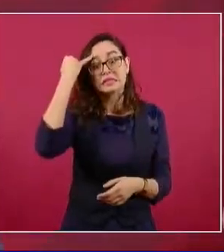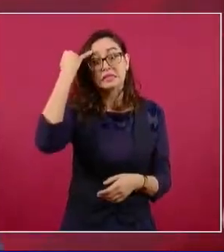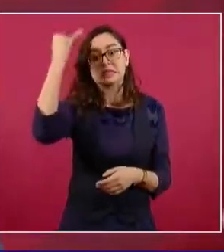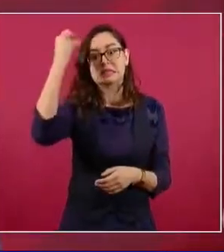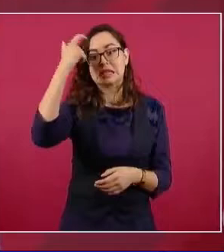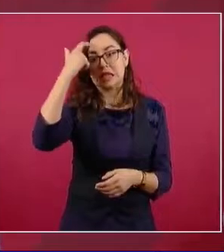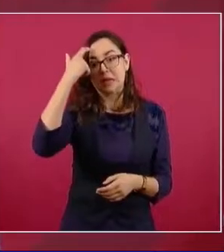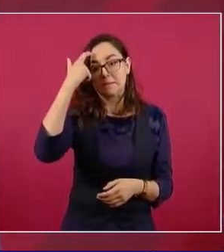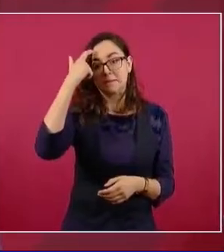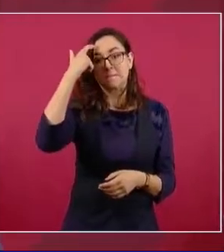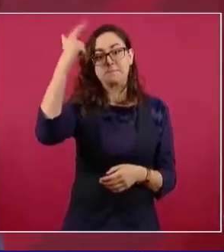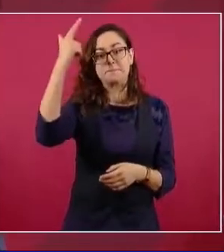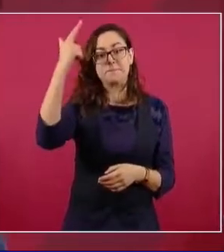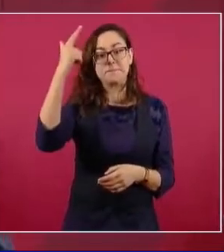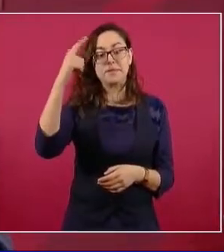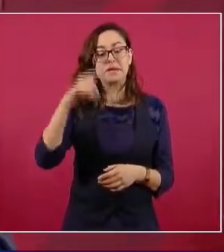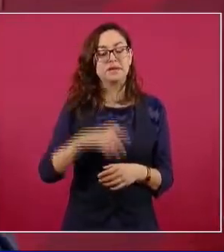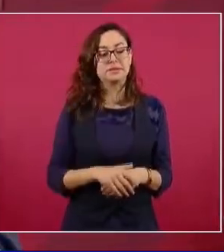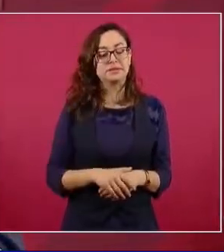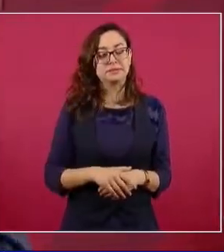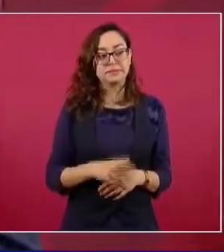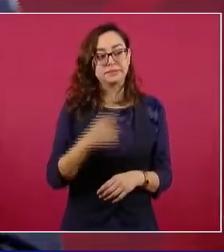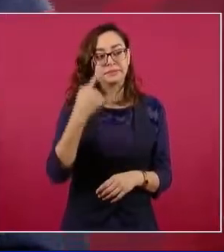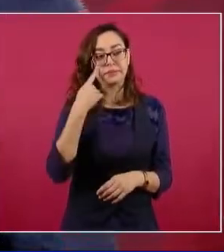en épocas de crisis económicas,